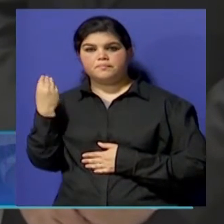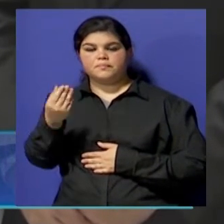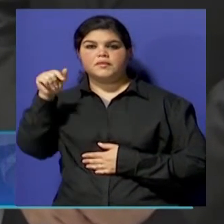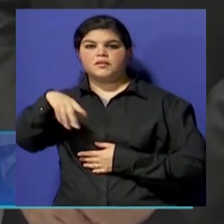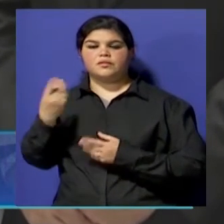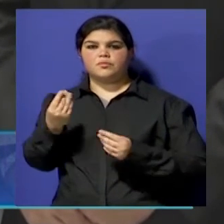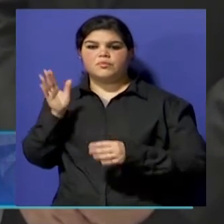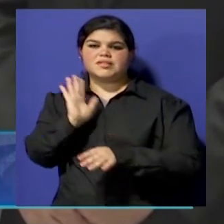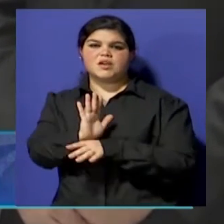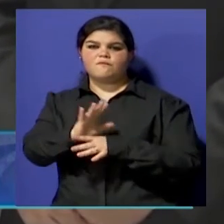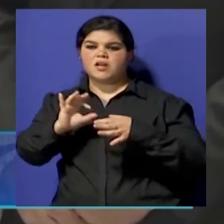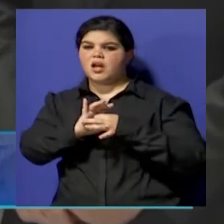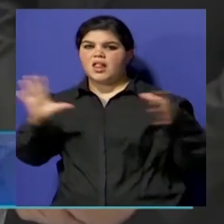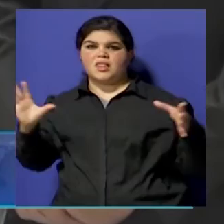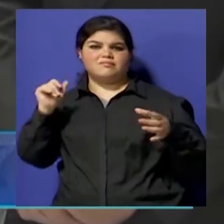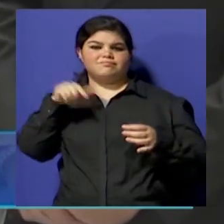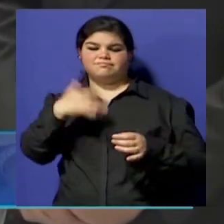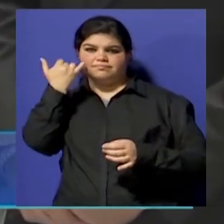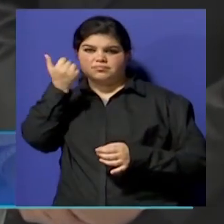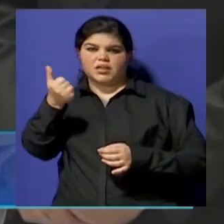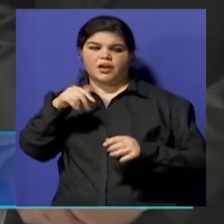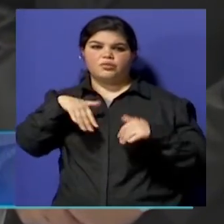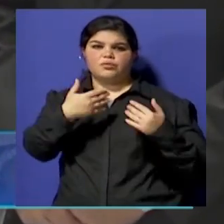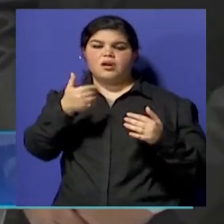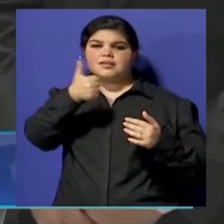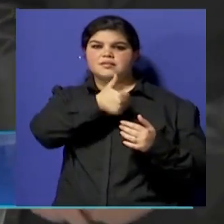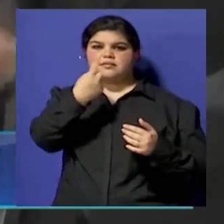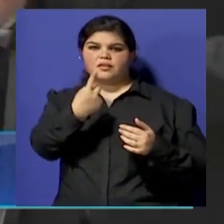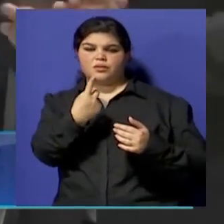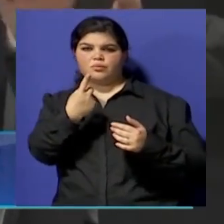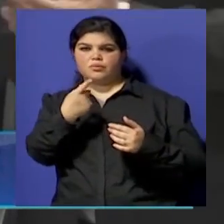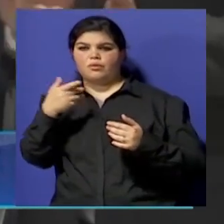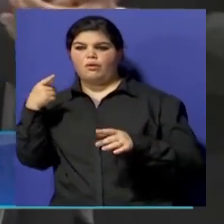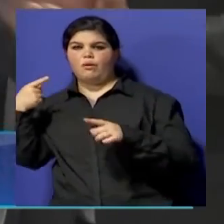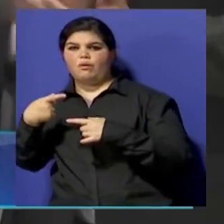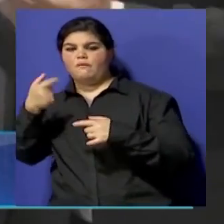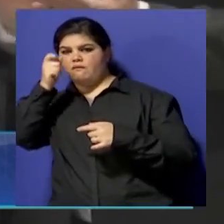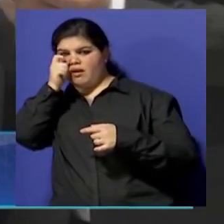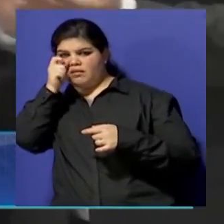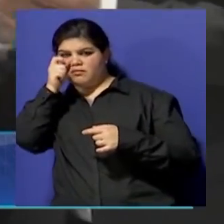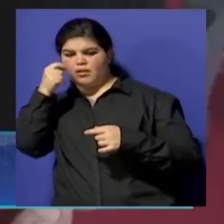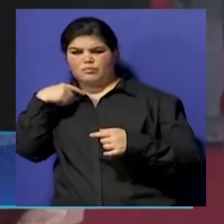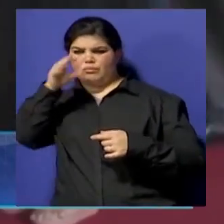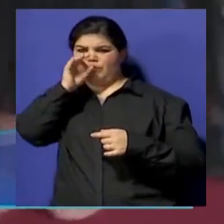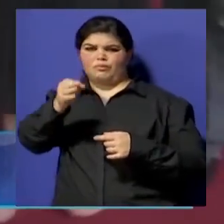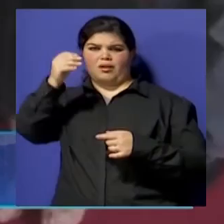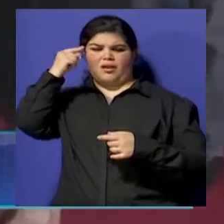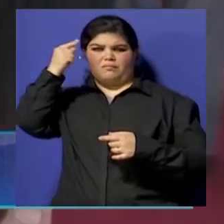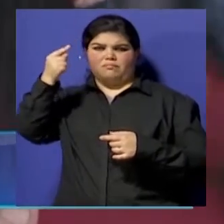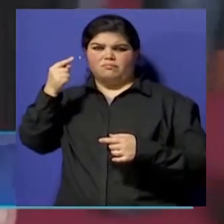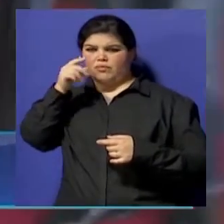la ruptura de la alianza con un resultado de 61 votos contra 20. O sea, nunca pensé que la presidenta iba a